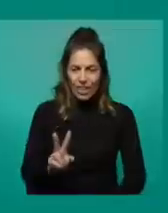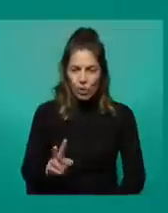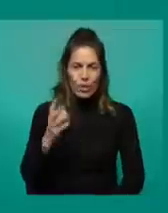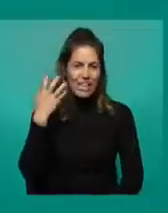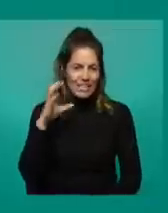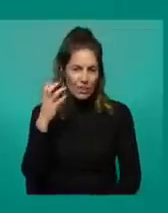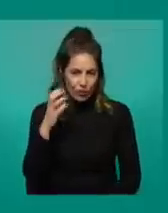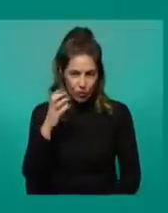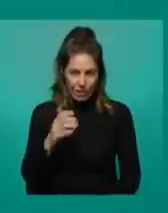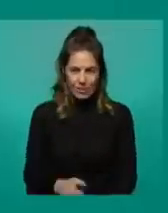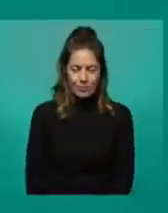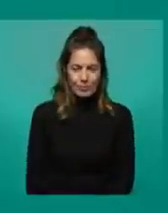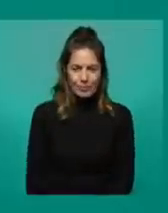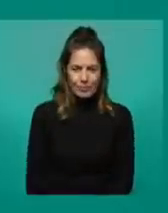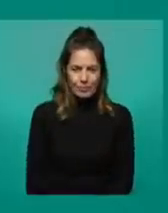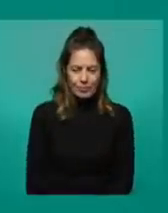según informar